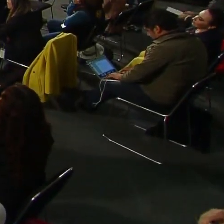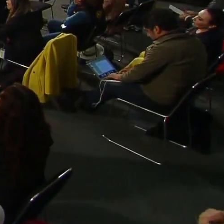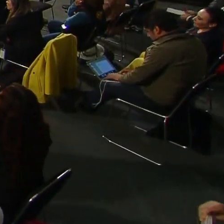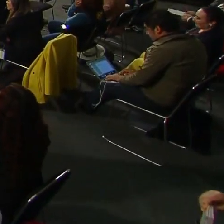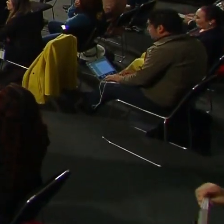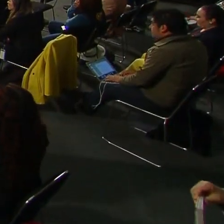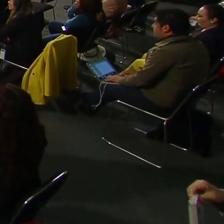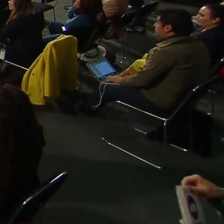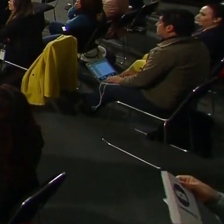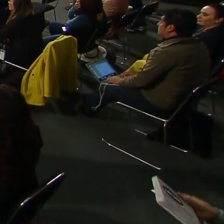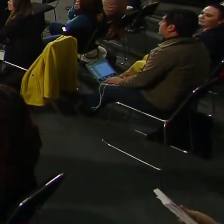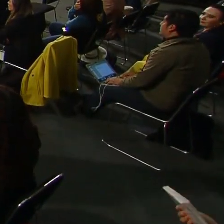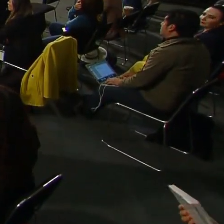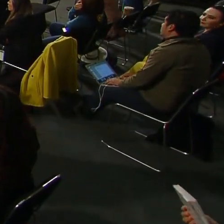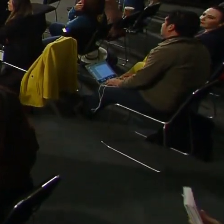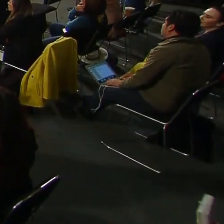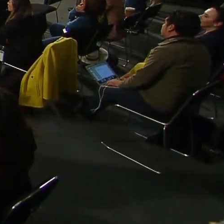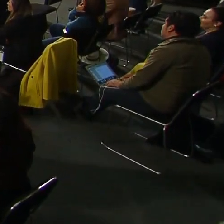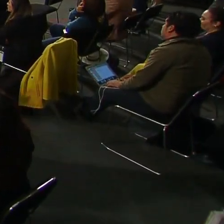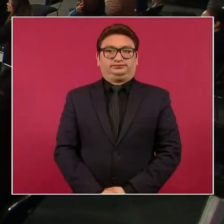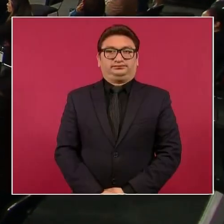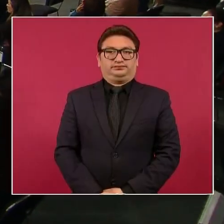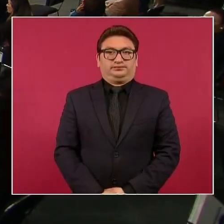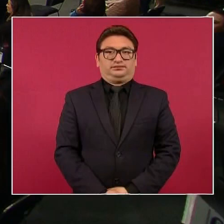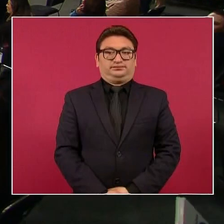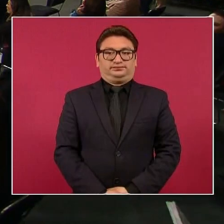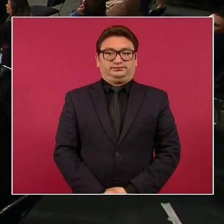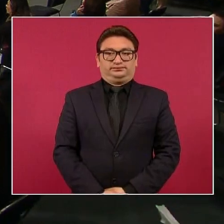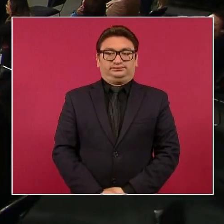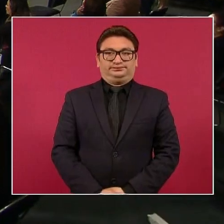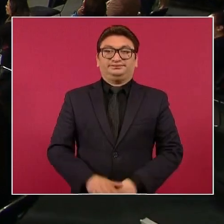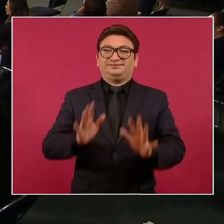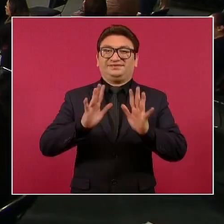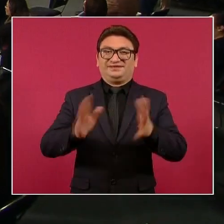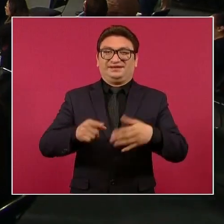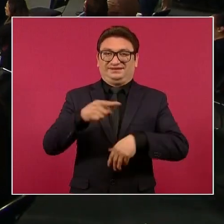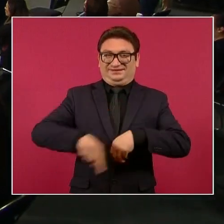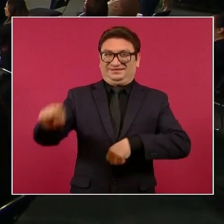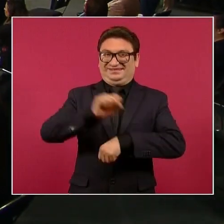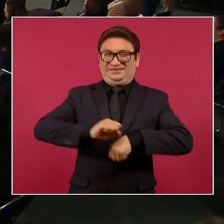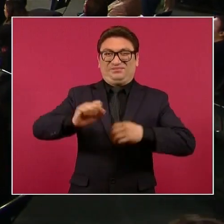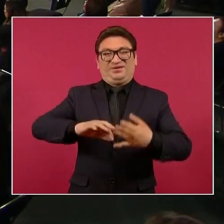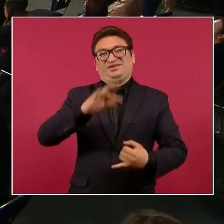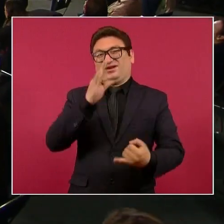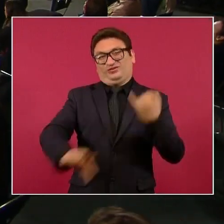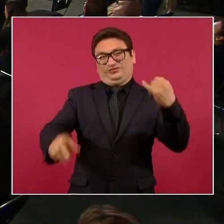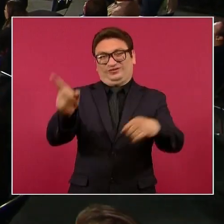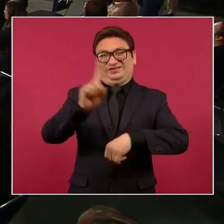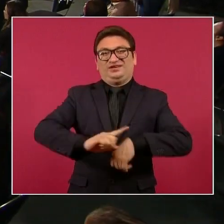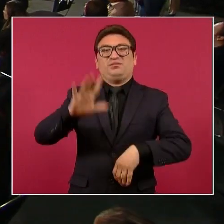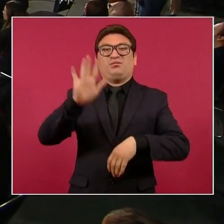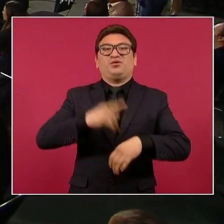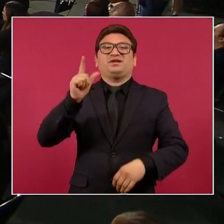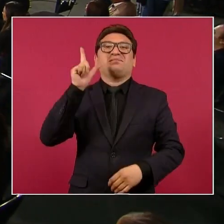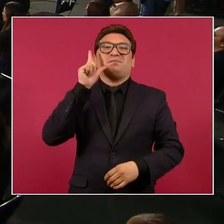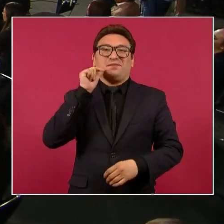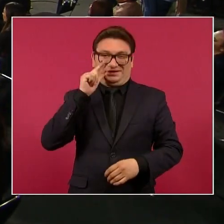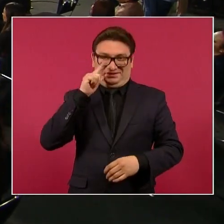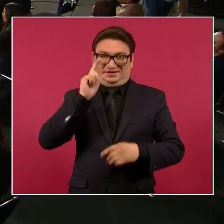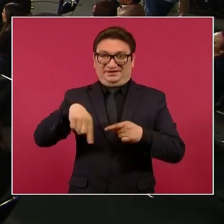es el último día de esta semana, porque mañana y pasado